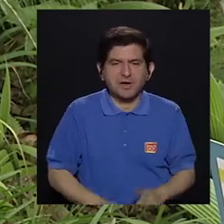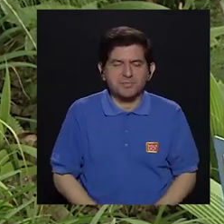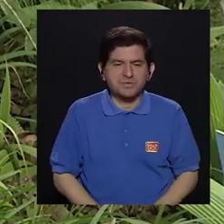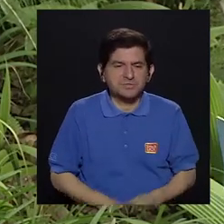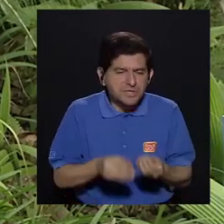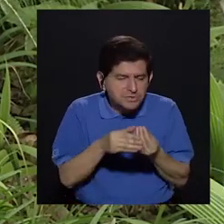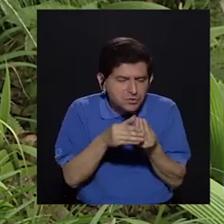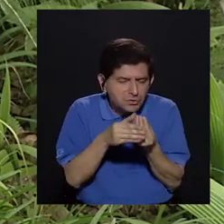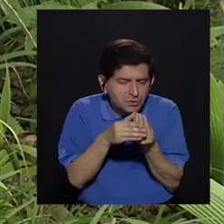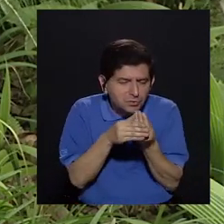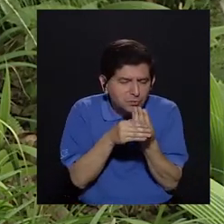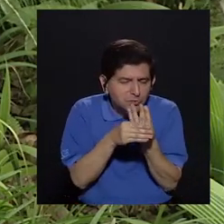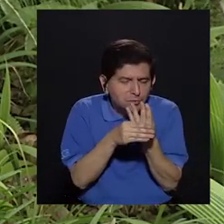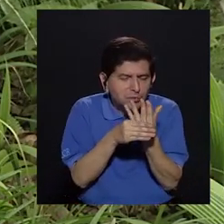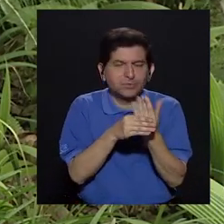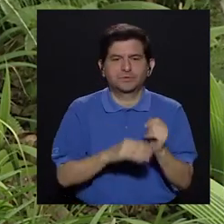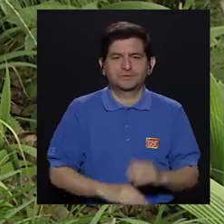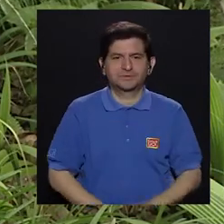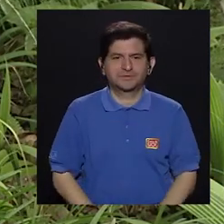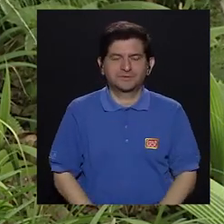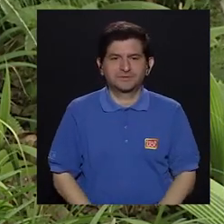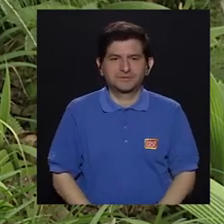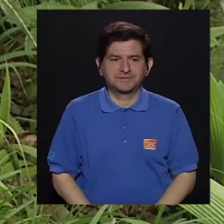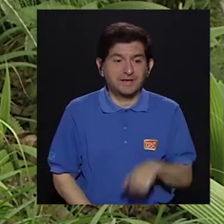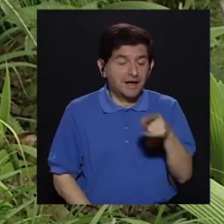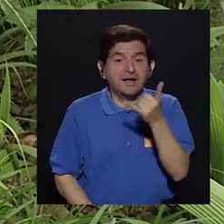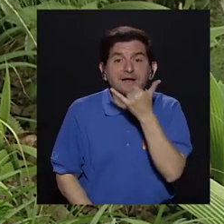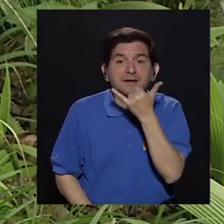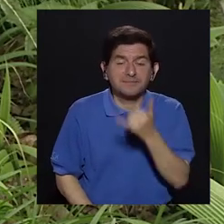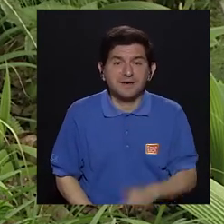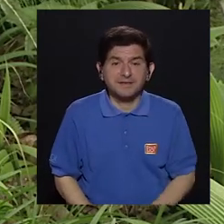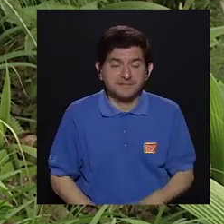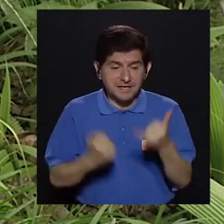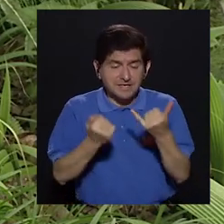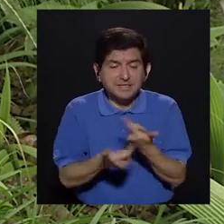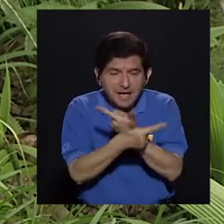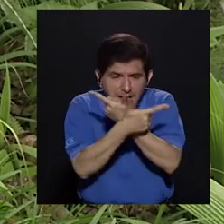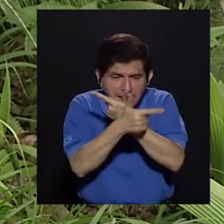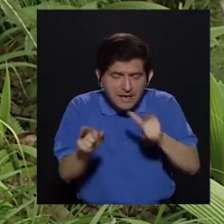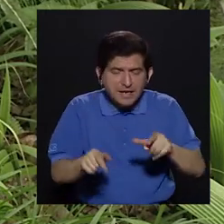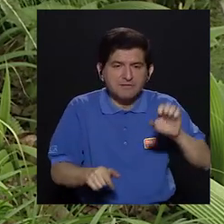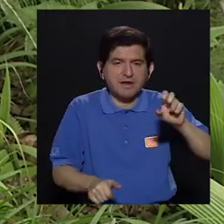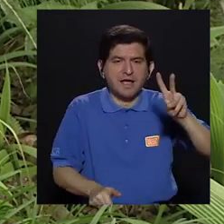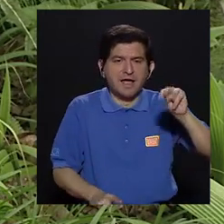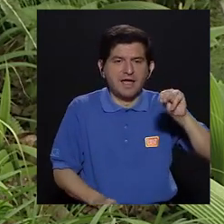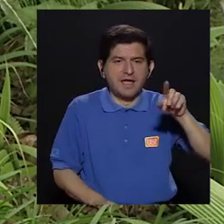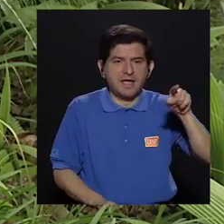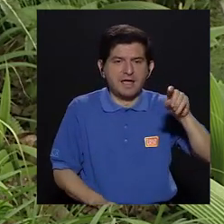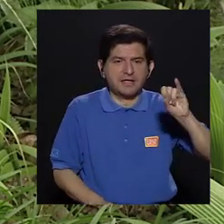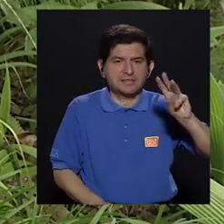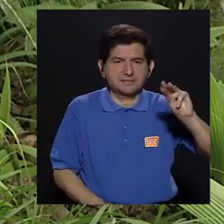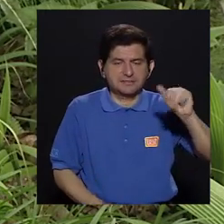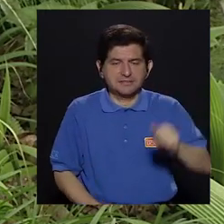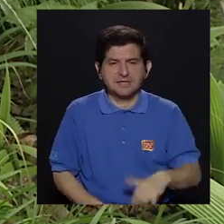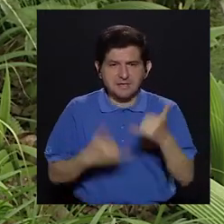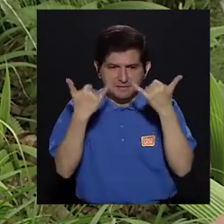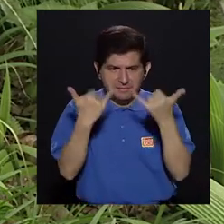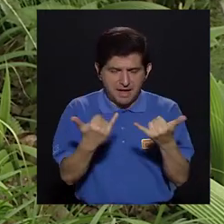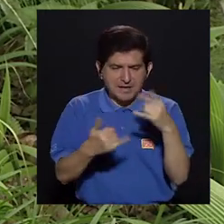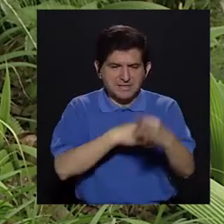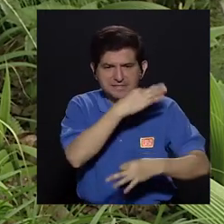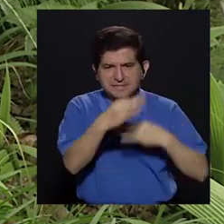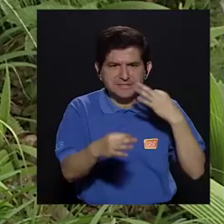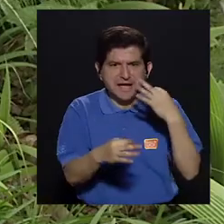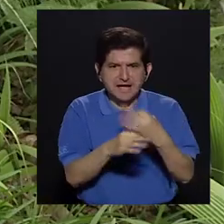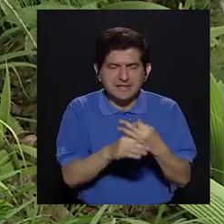de germinación. Entonces, ¿qué pasa? Que al liberarse enzimas, ellas van cortando y ya haciendo